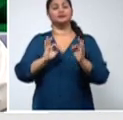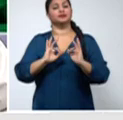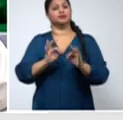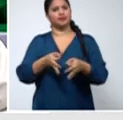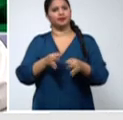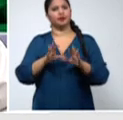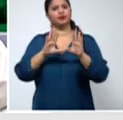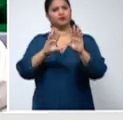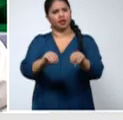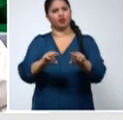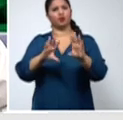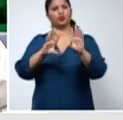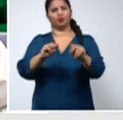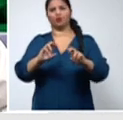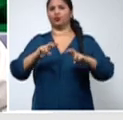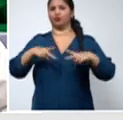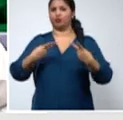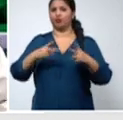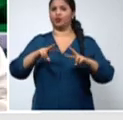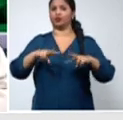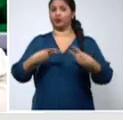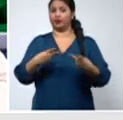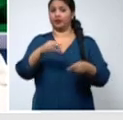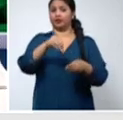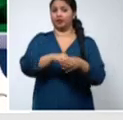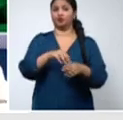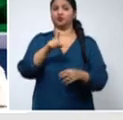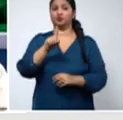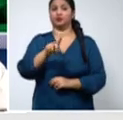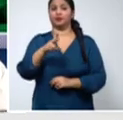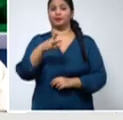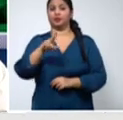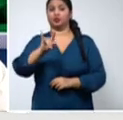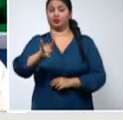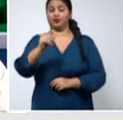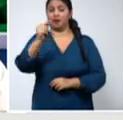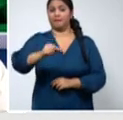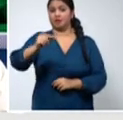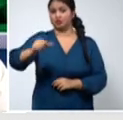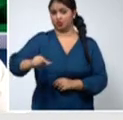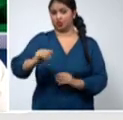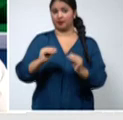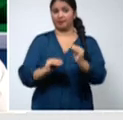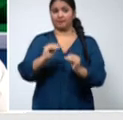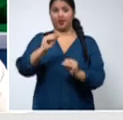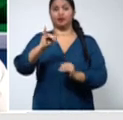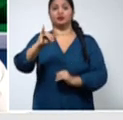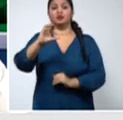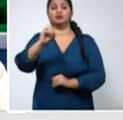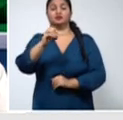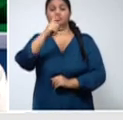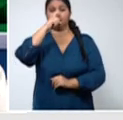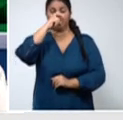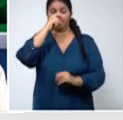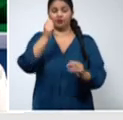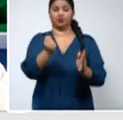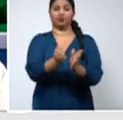edad, 129 casos con COVID-19 diagnosticados en el día de